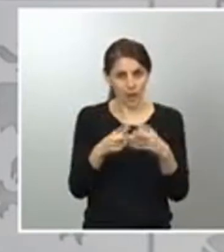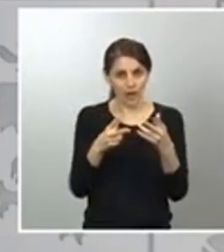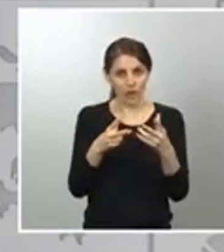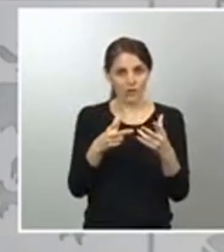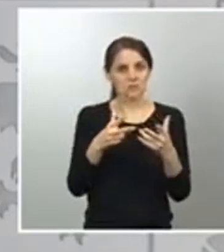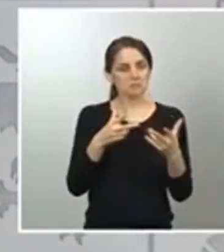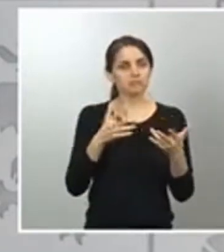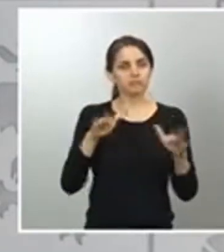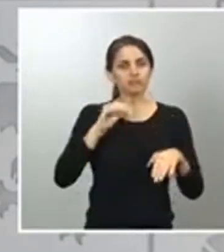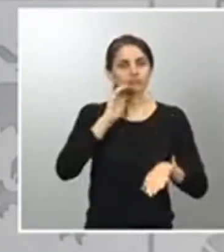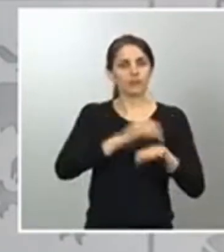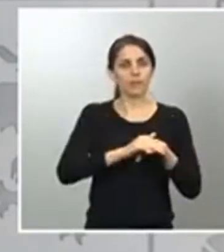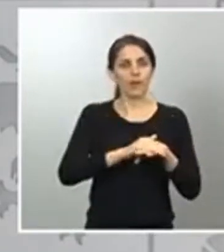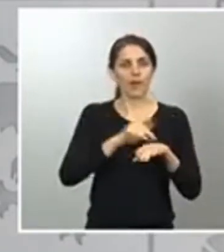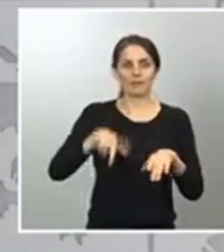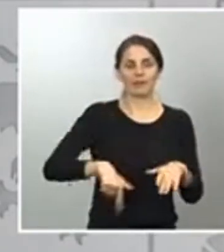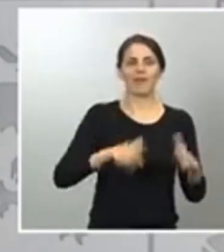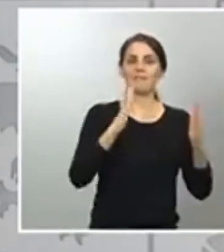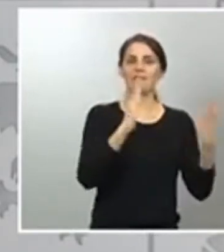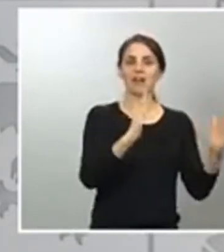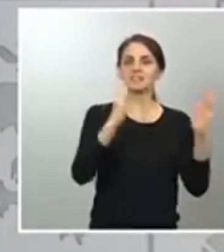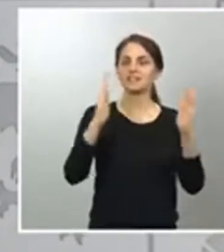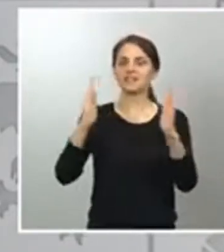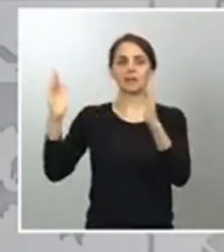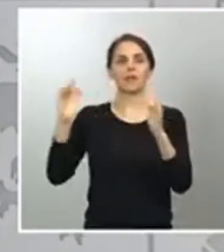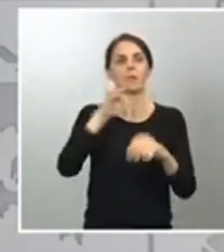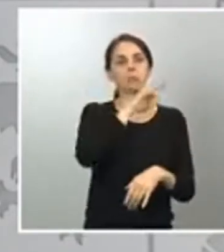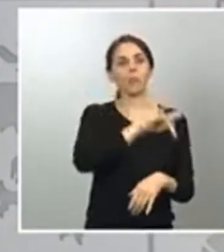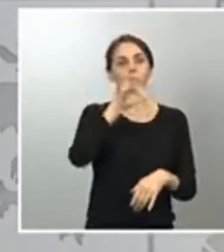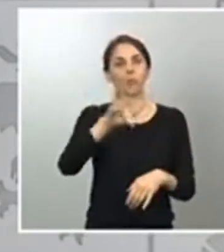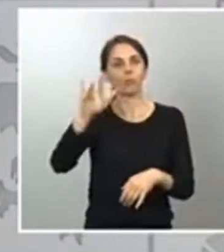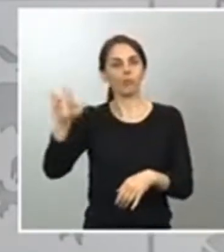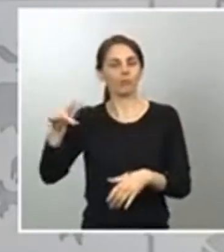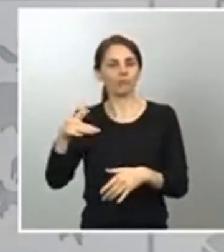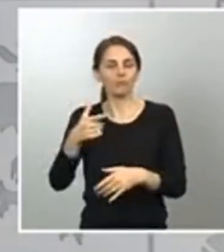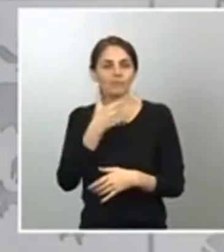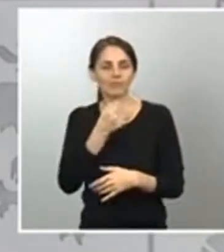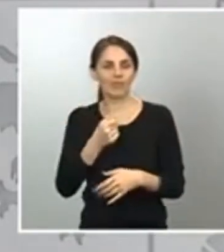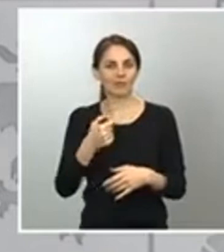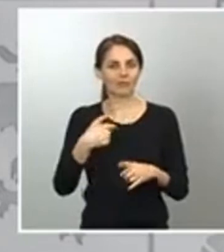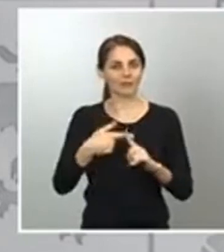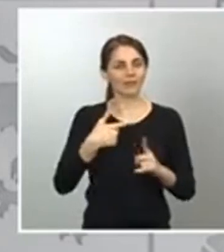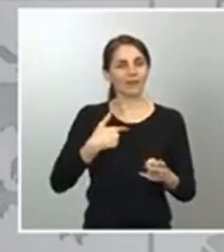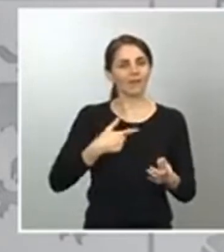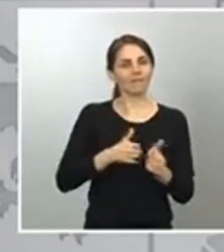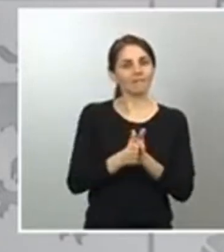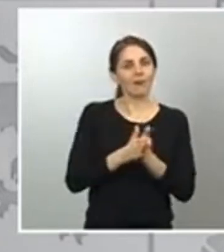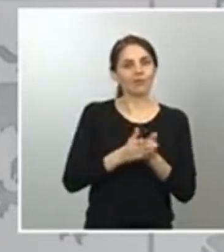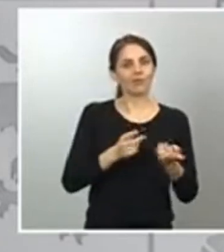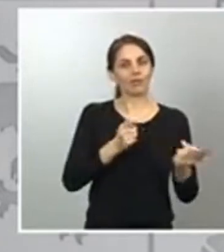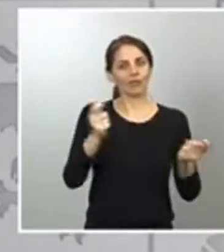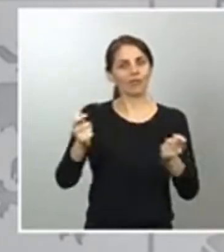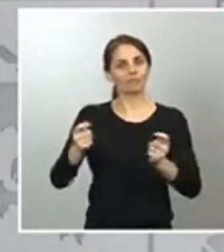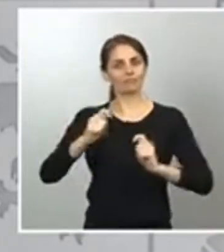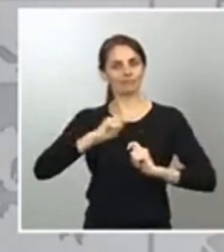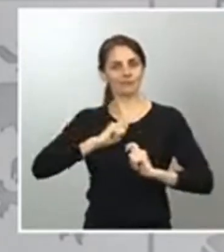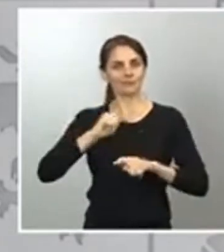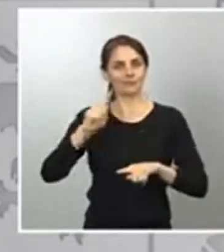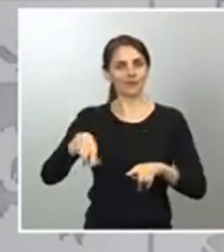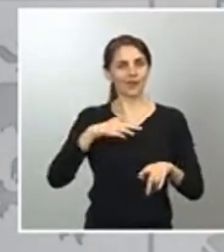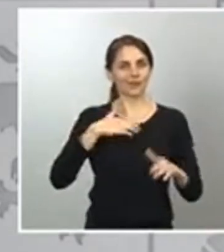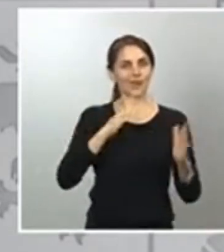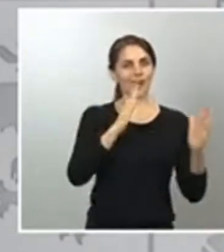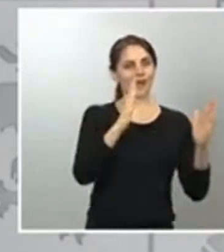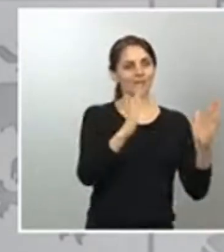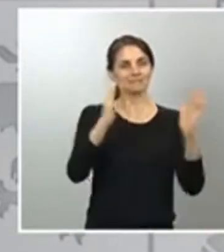a otra, a mí me parece también que es un elemento de motivación que puede hacer que efectivamente esa transición se culmine con éxito.